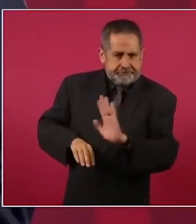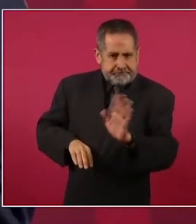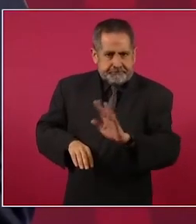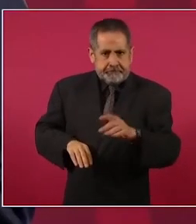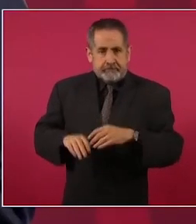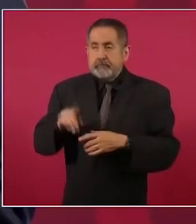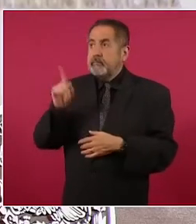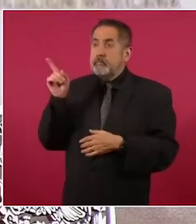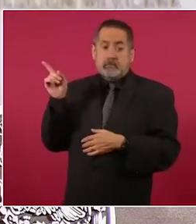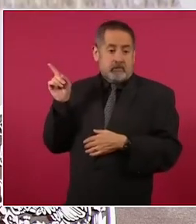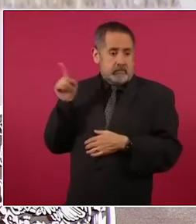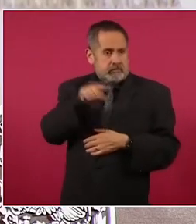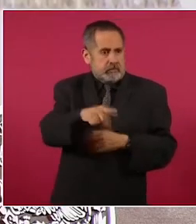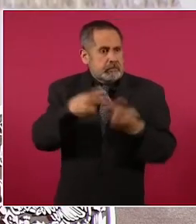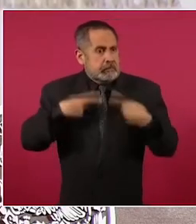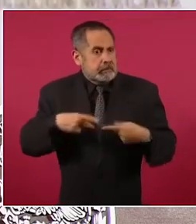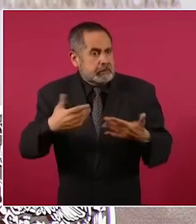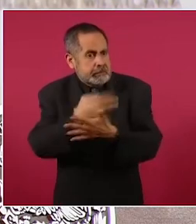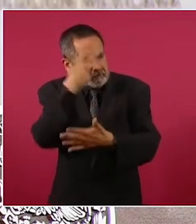quieren al pueblo de México,